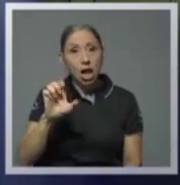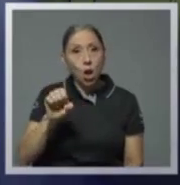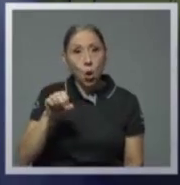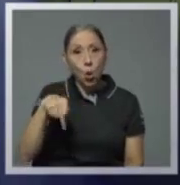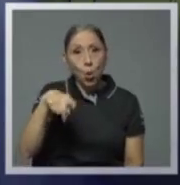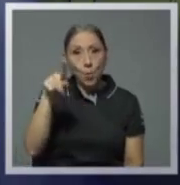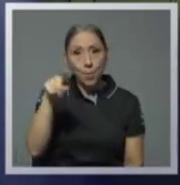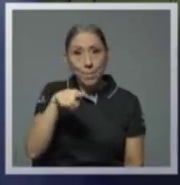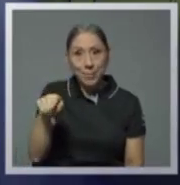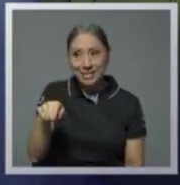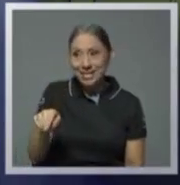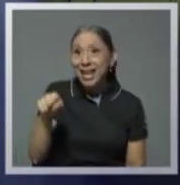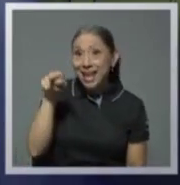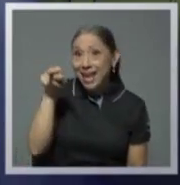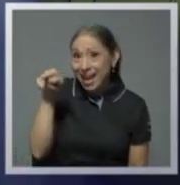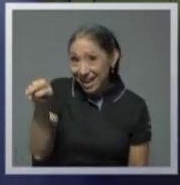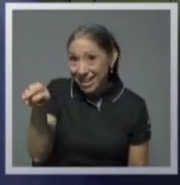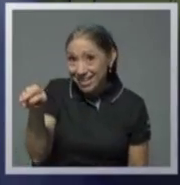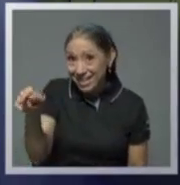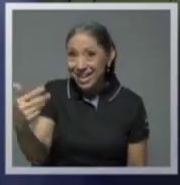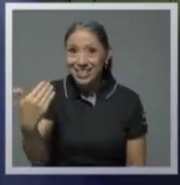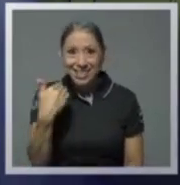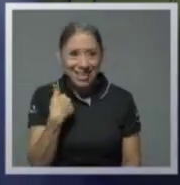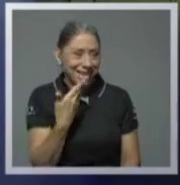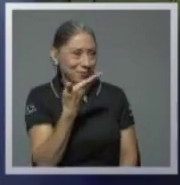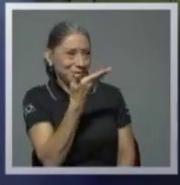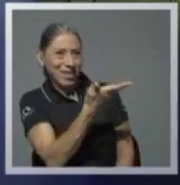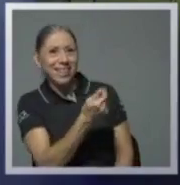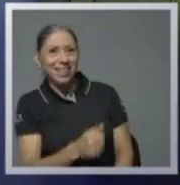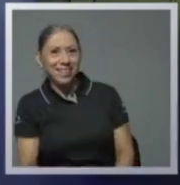lo tiene a usted en su